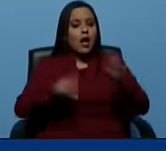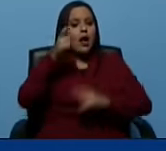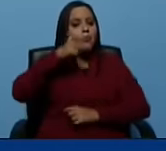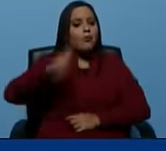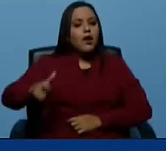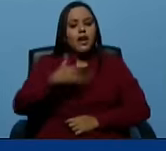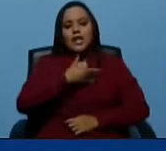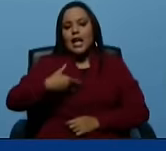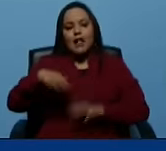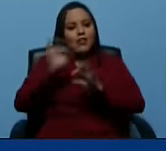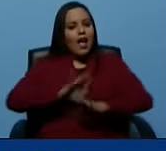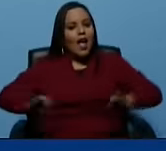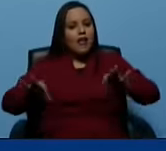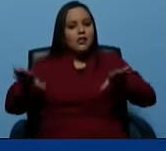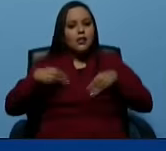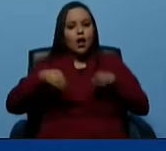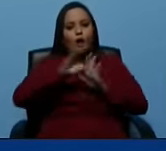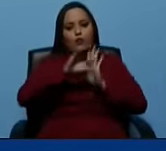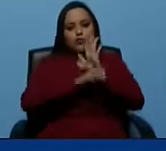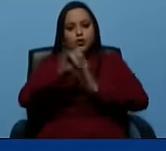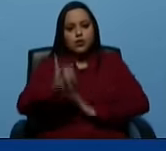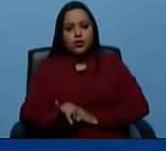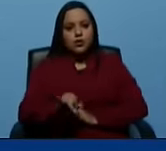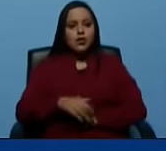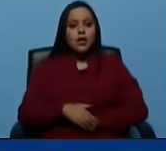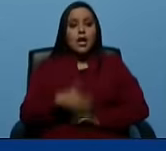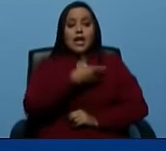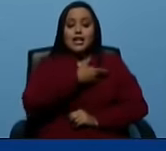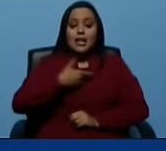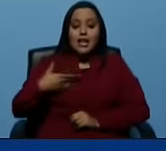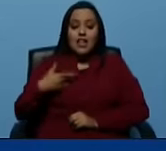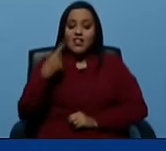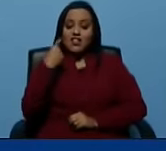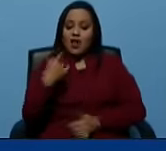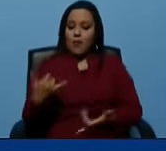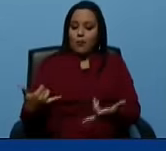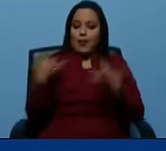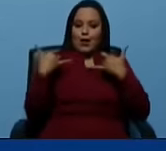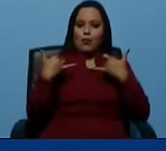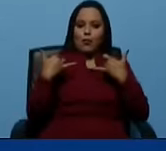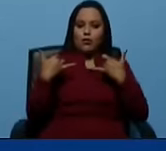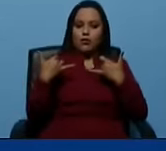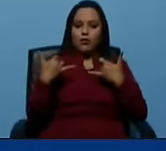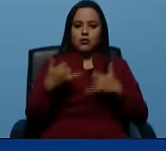pretende desconocer la Constitución, que pretende autoproclamarse